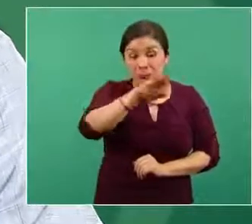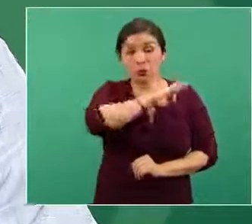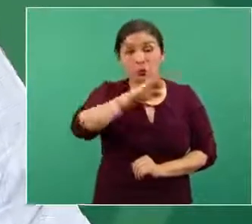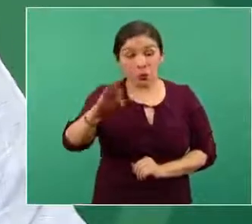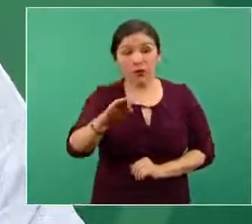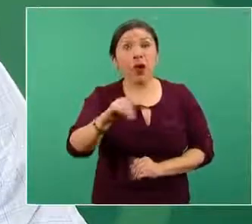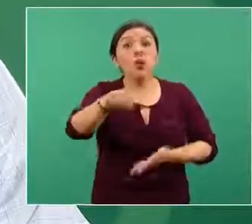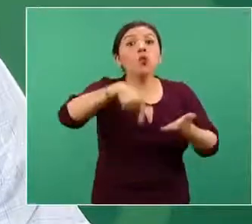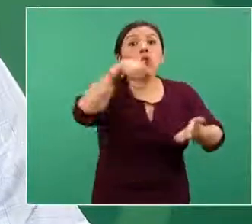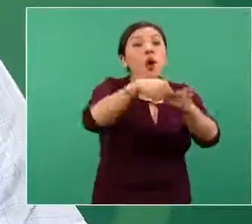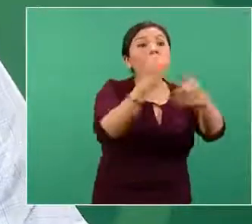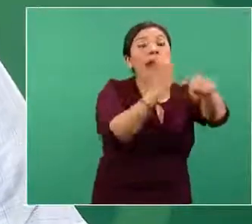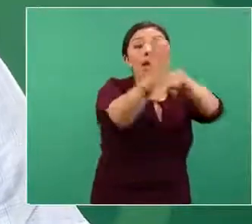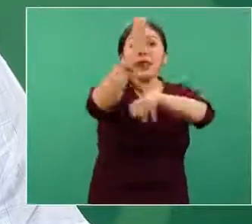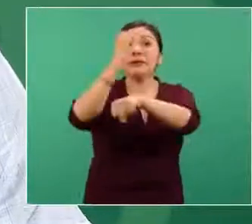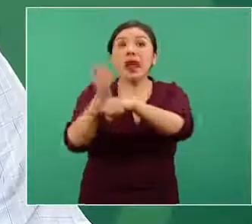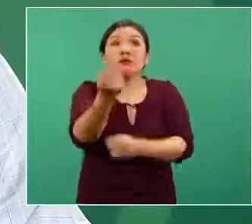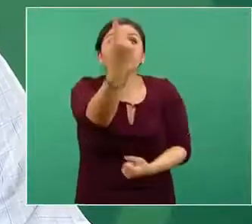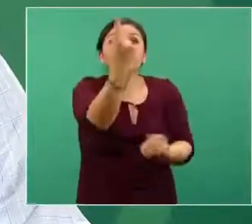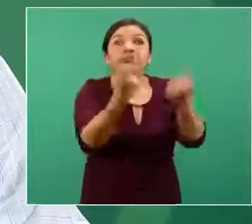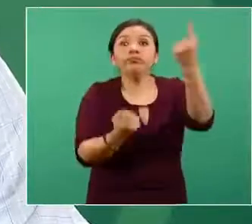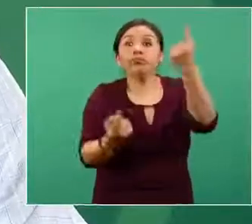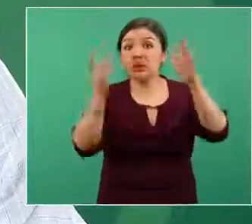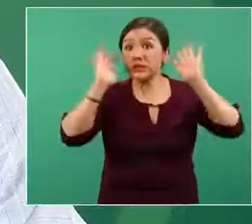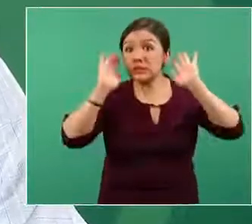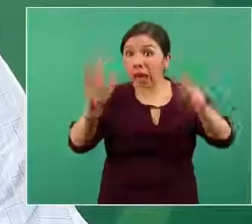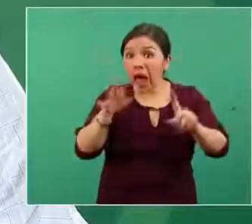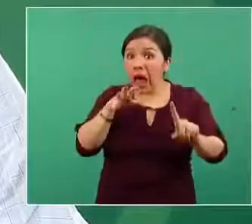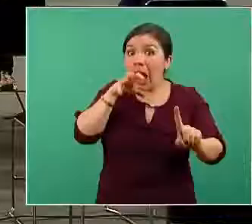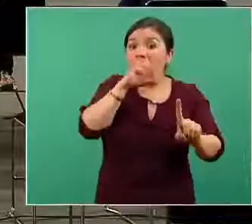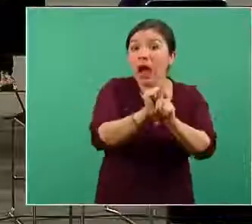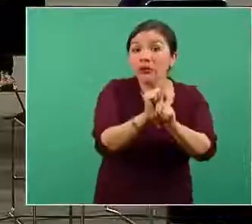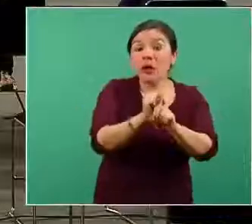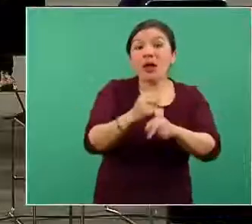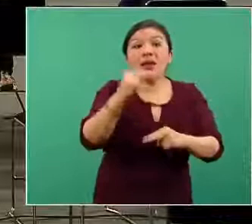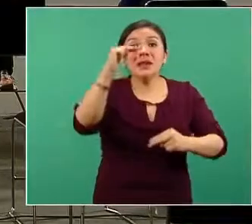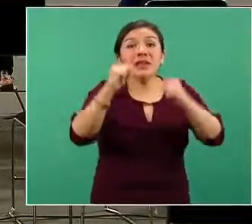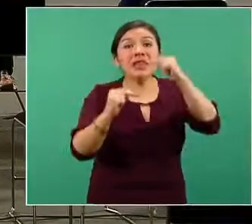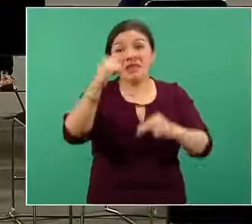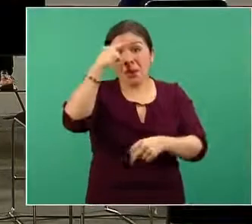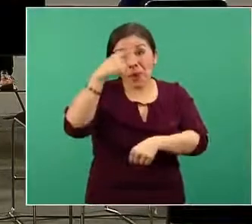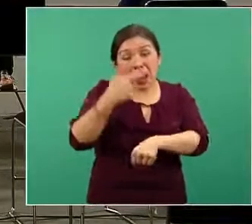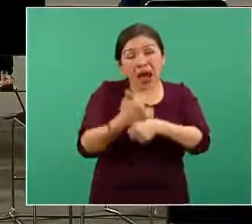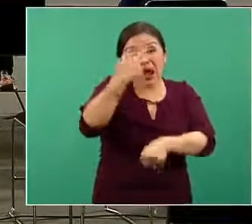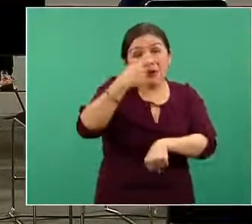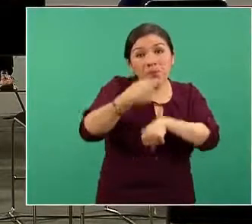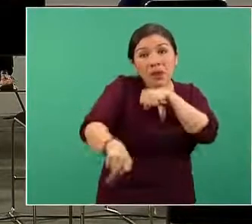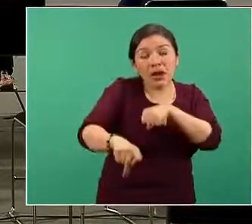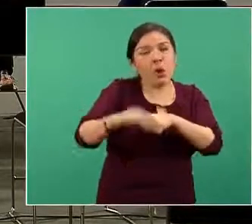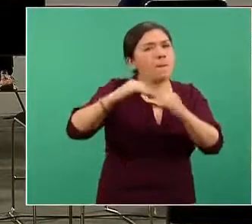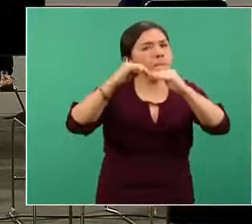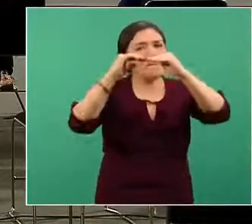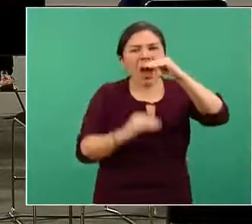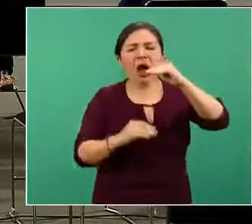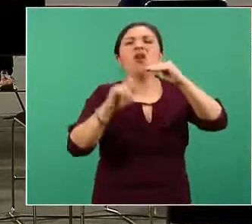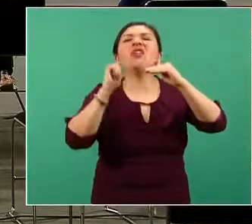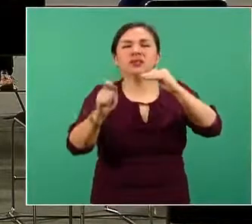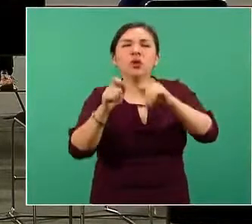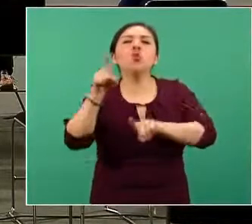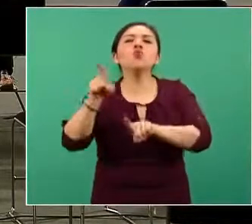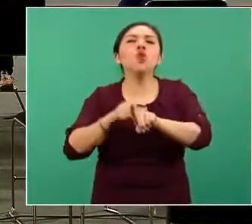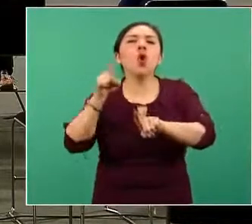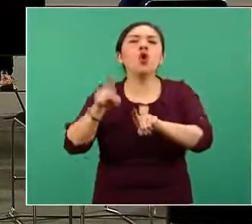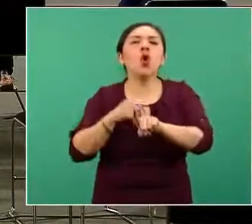en entidades federativas que hubieran alcanzado los niveles de riesgo más bajos, los que corresponden precisamente al